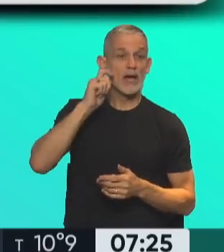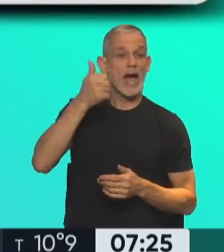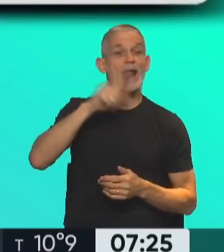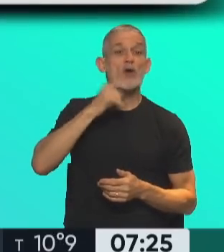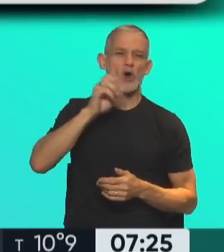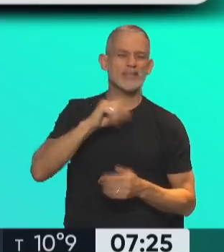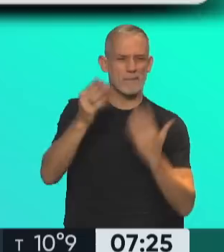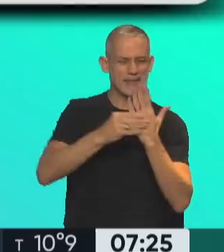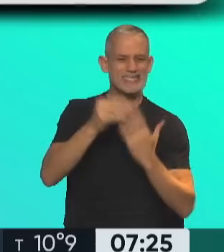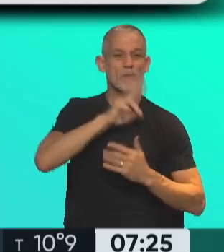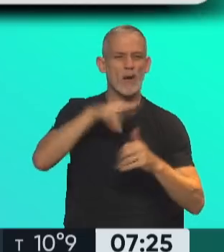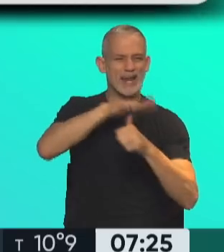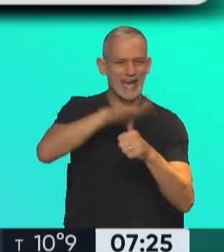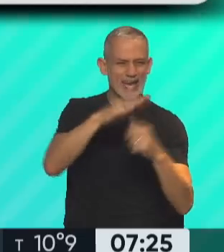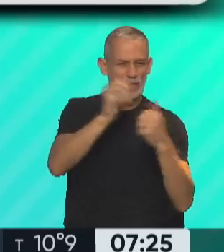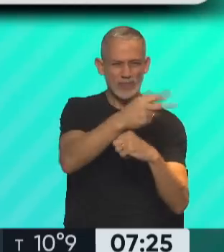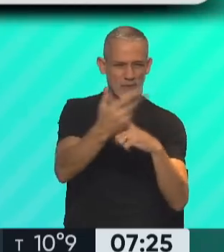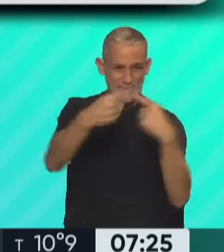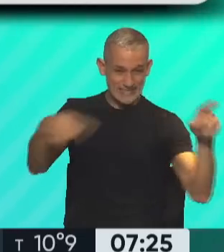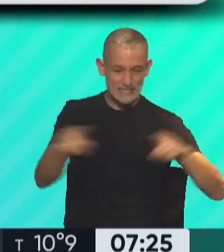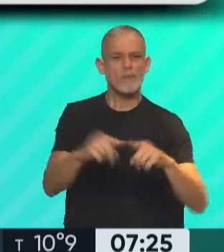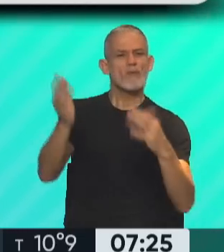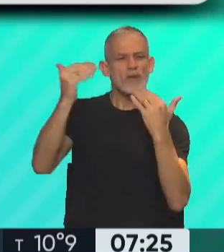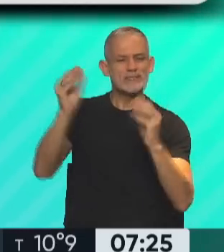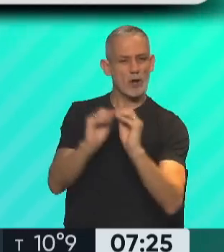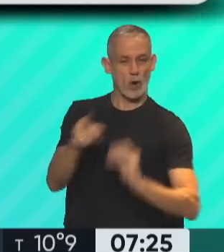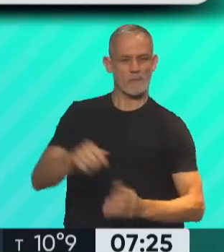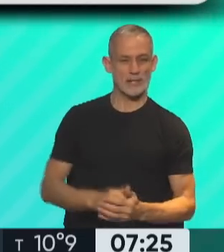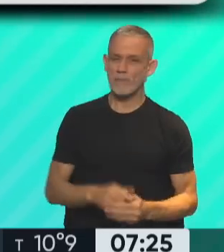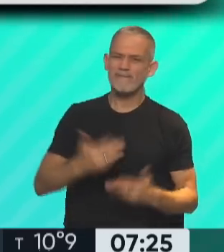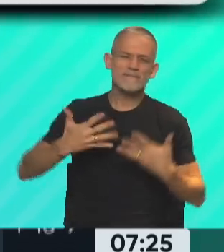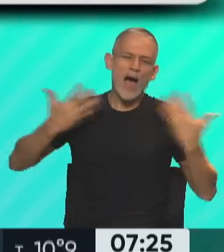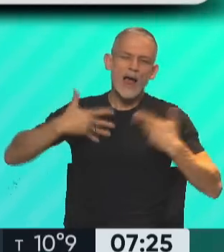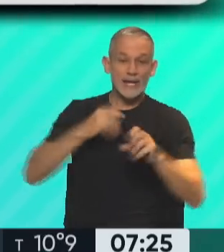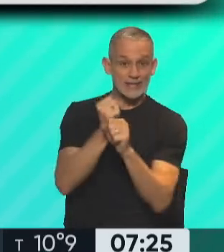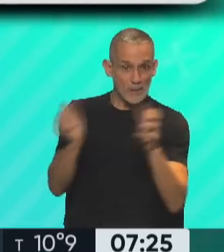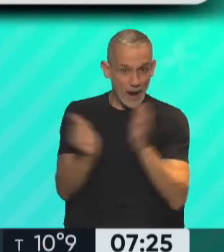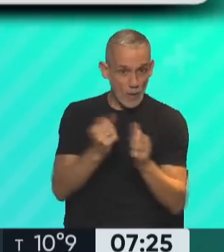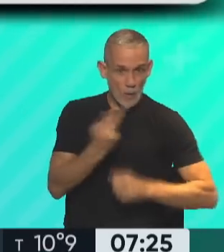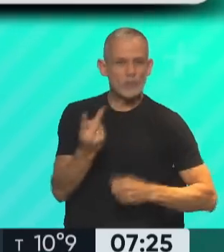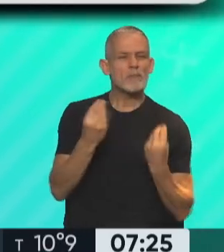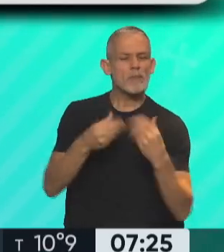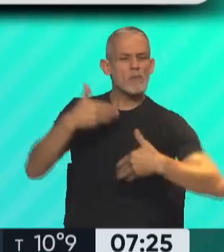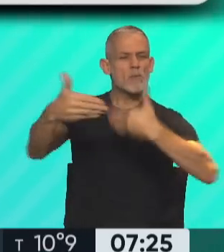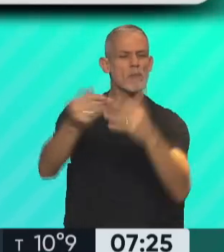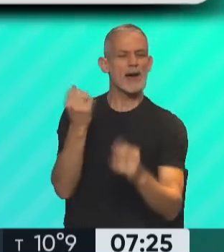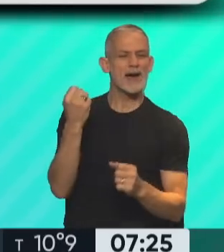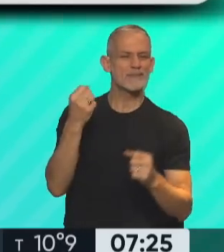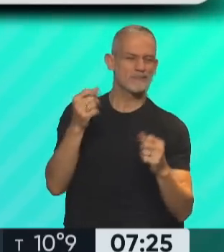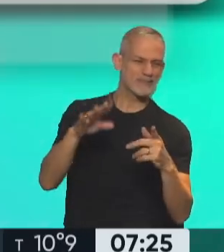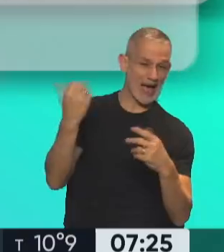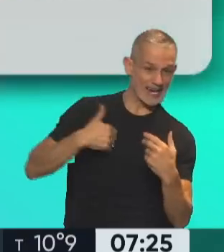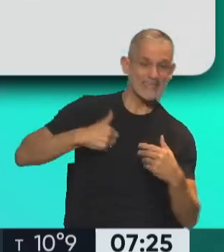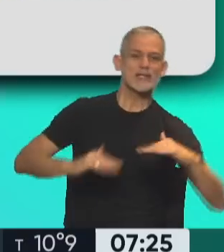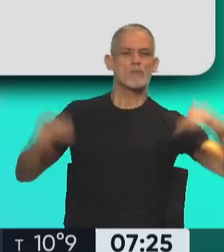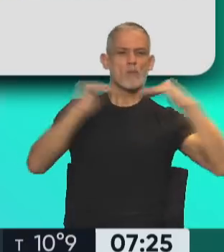ministra de Mujeres, Géneros y Diversidad. Felicitaciones, compañera. Enorme alegría de trabajar juntas por una Argentina más justa y con más oportunidades